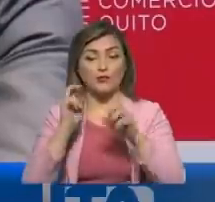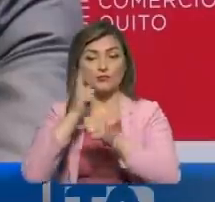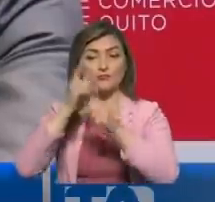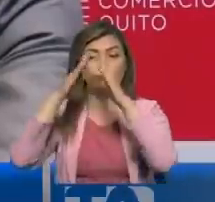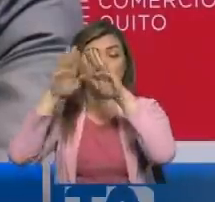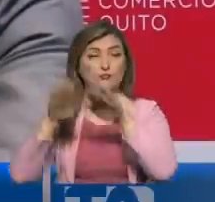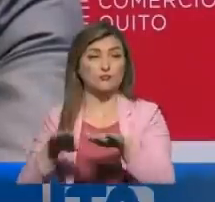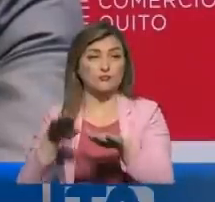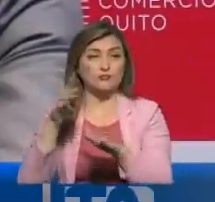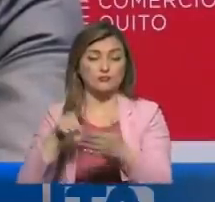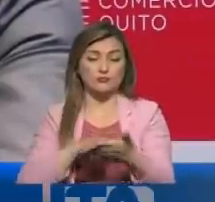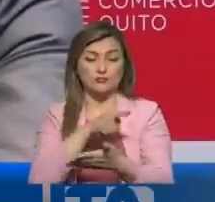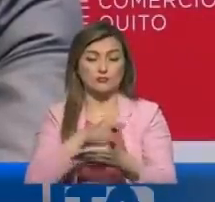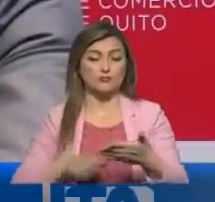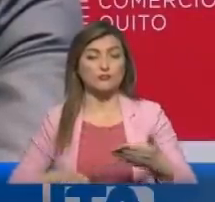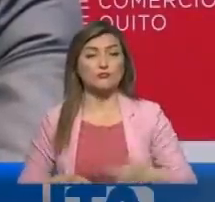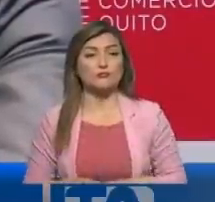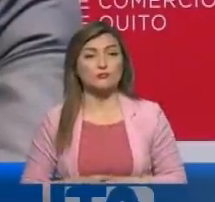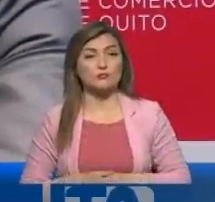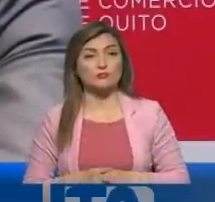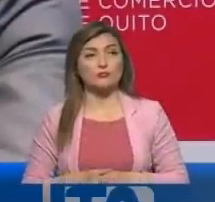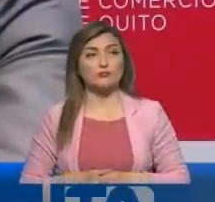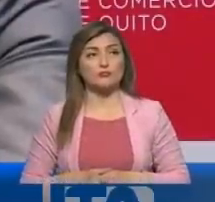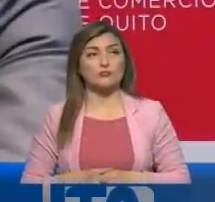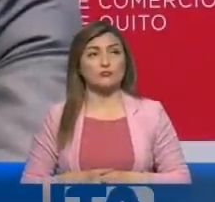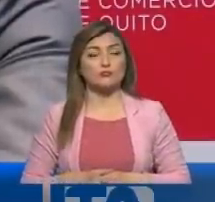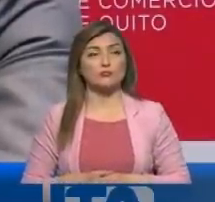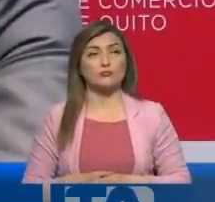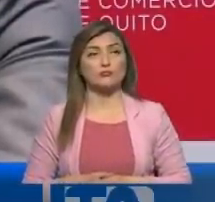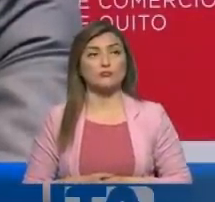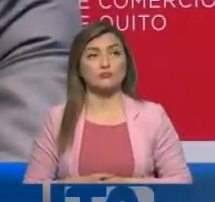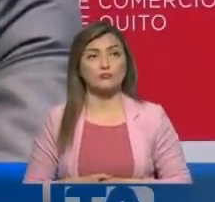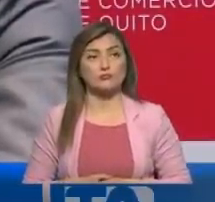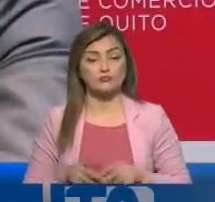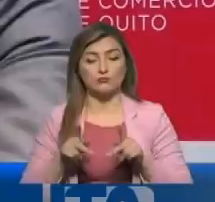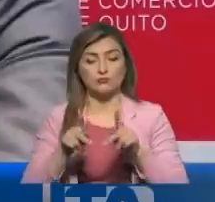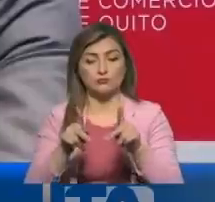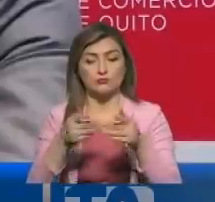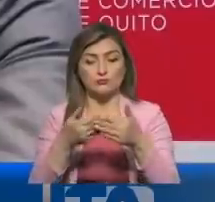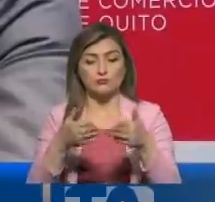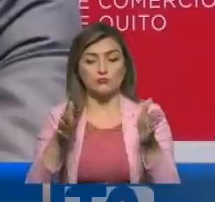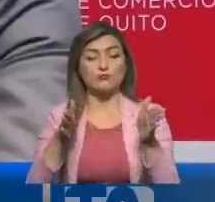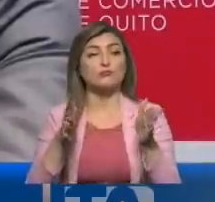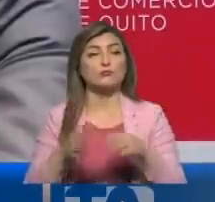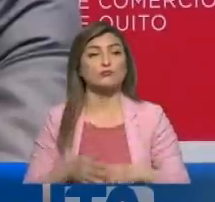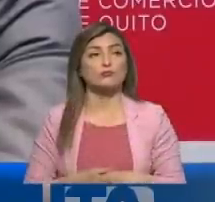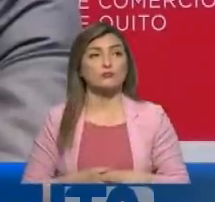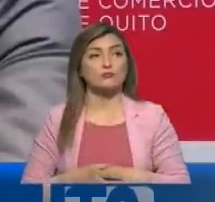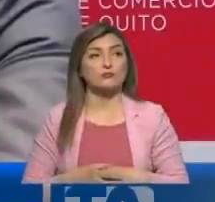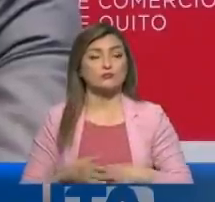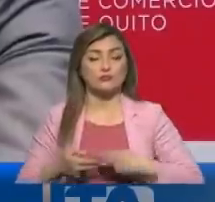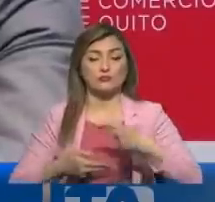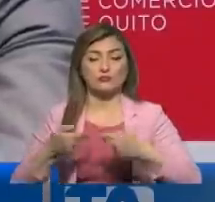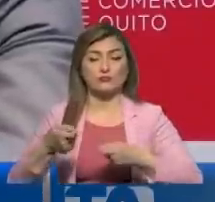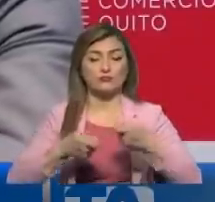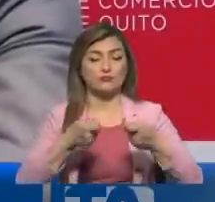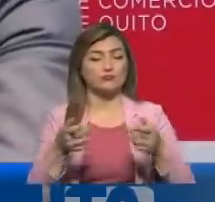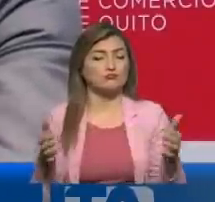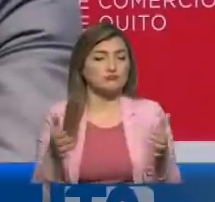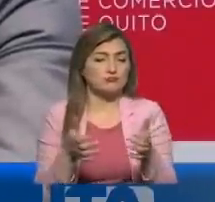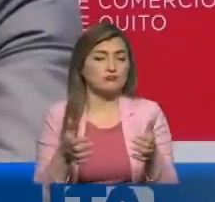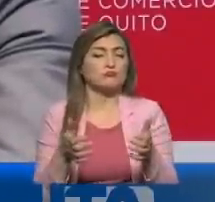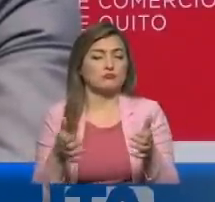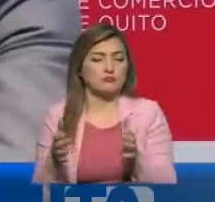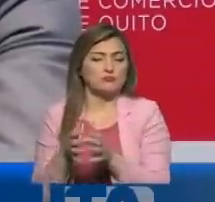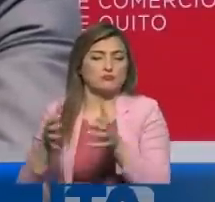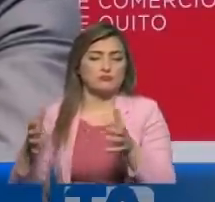eliminar el cierre de los fines de semana y que más bien se permita la apertura de los pequeños y medianos comercios y que se